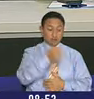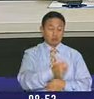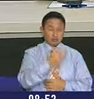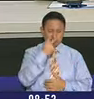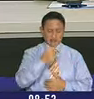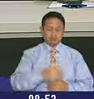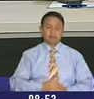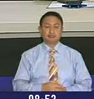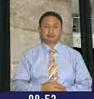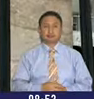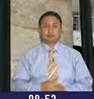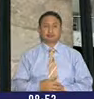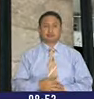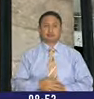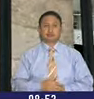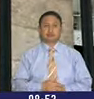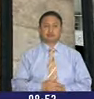veamos.